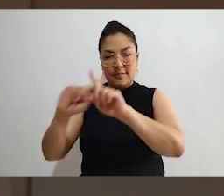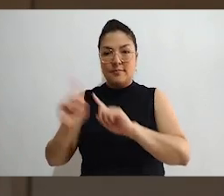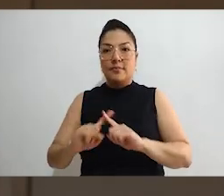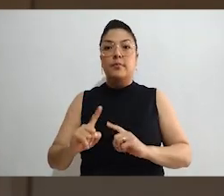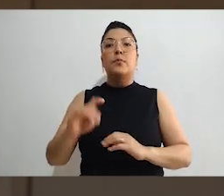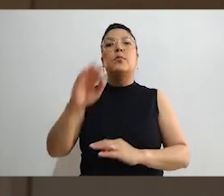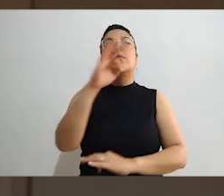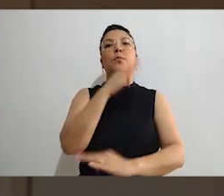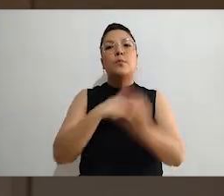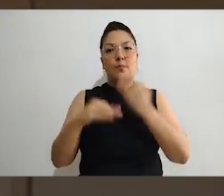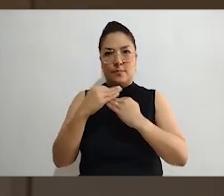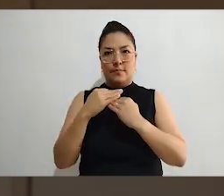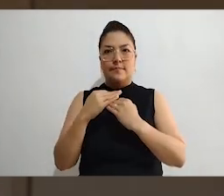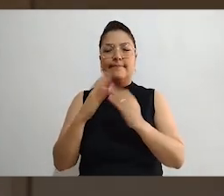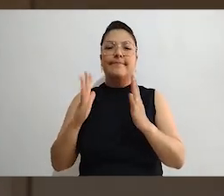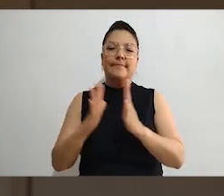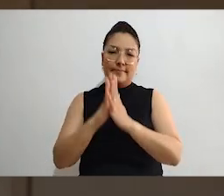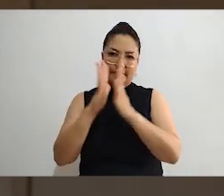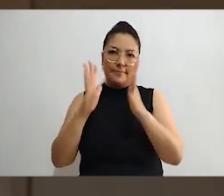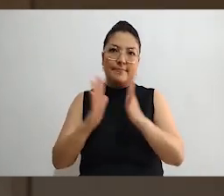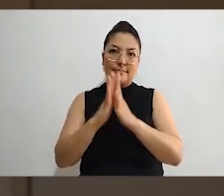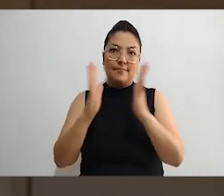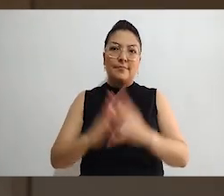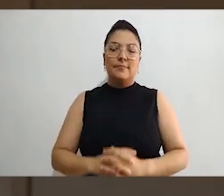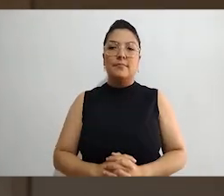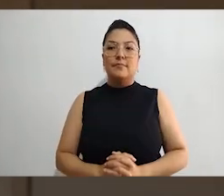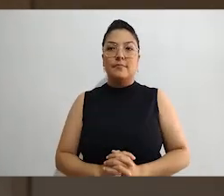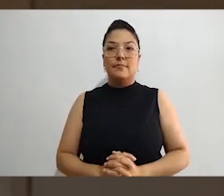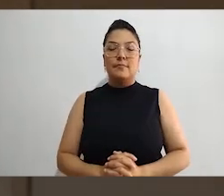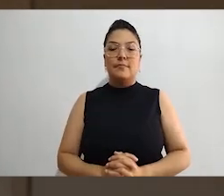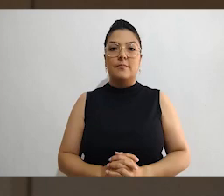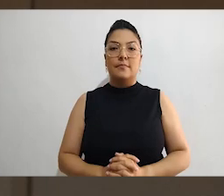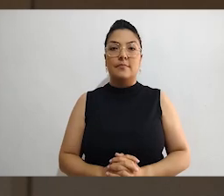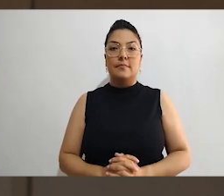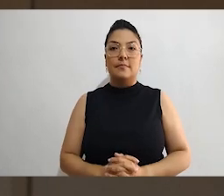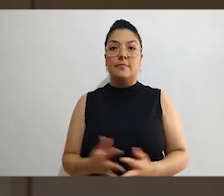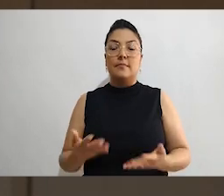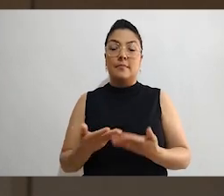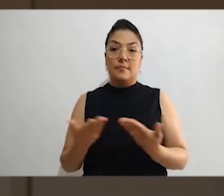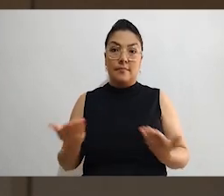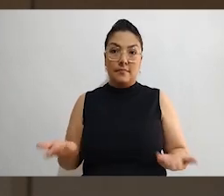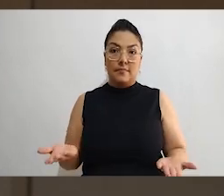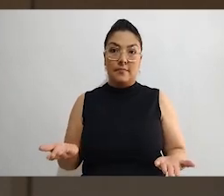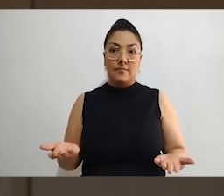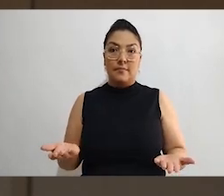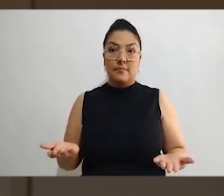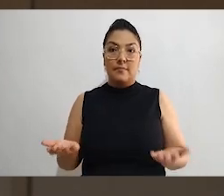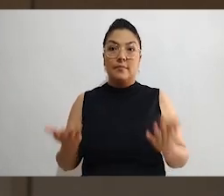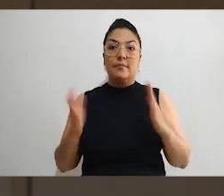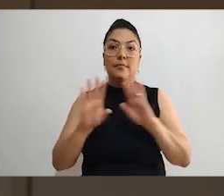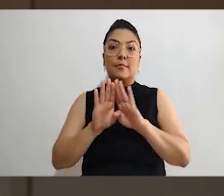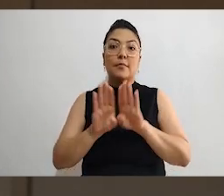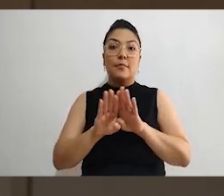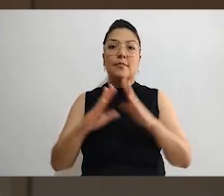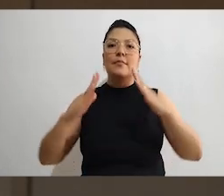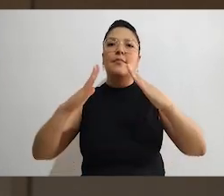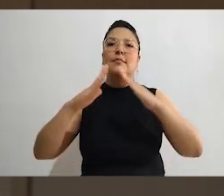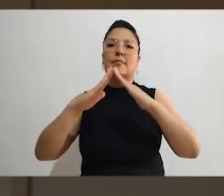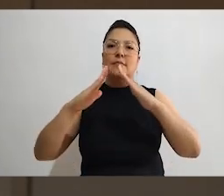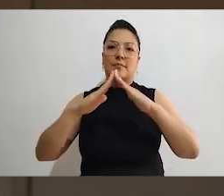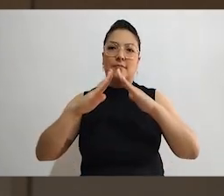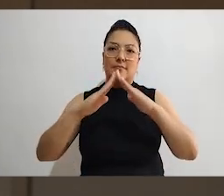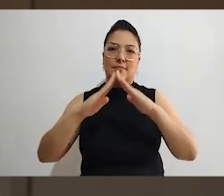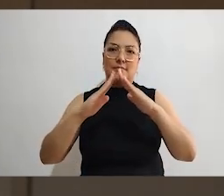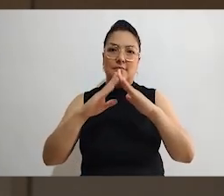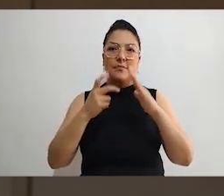una participación, ya sea ciudadana, electoral o política, tengan desde la casa. Participar en